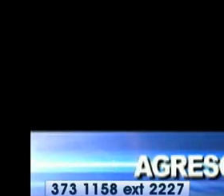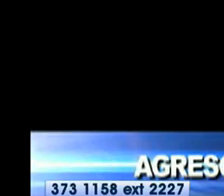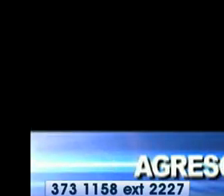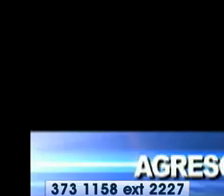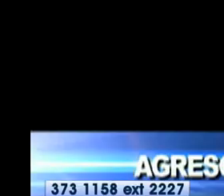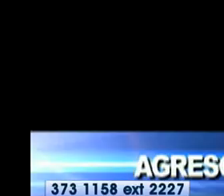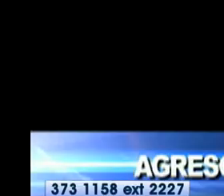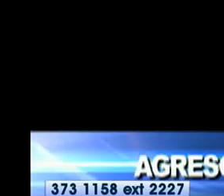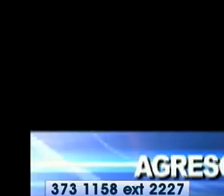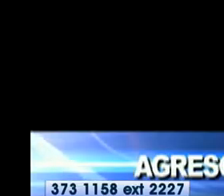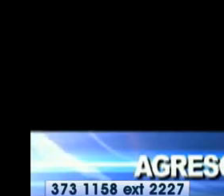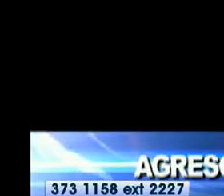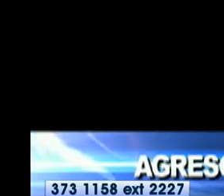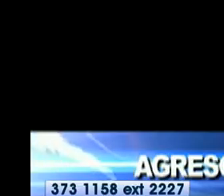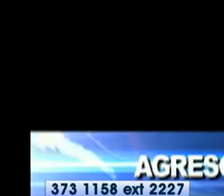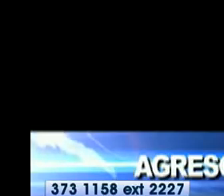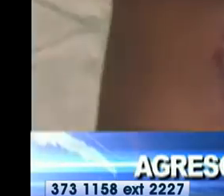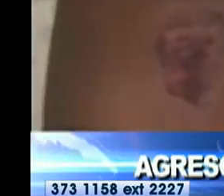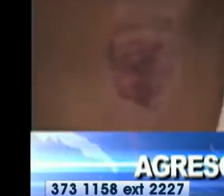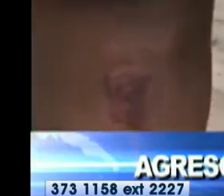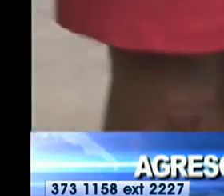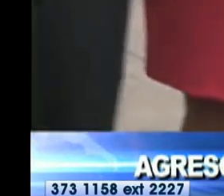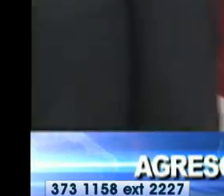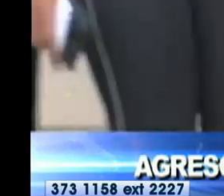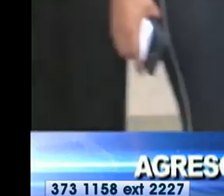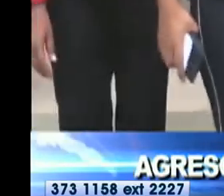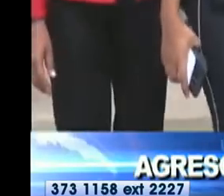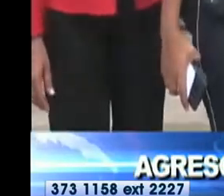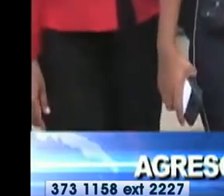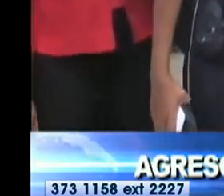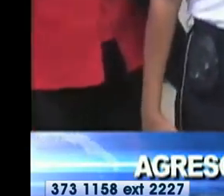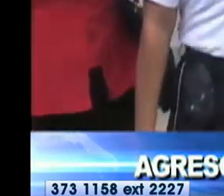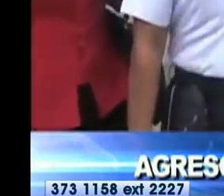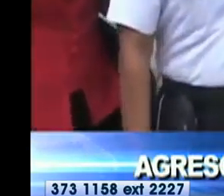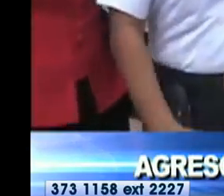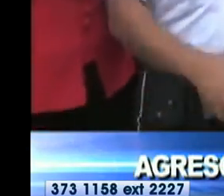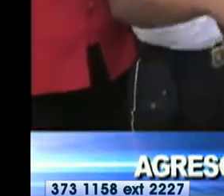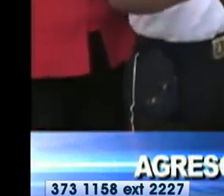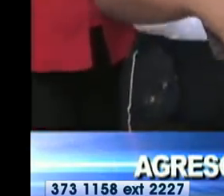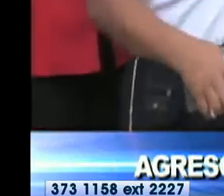Viejo, en la provincia de Manabí. La víctima narra los hechos.